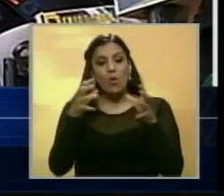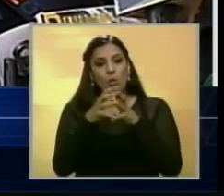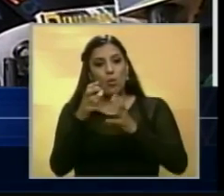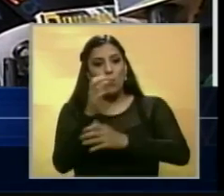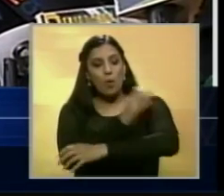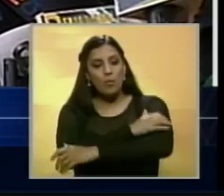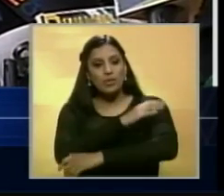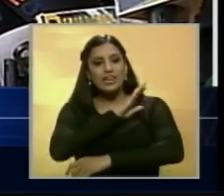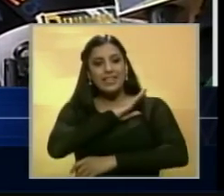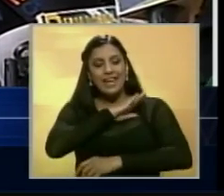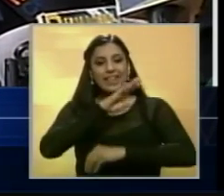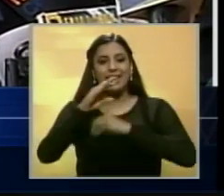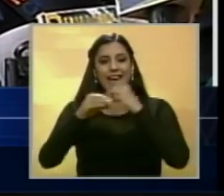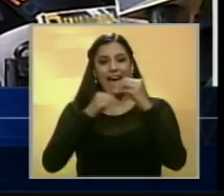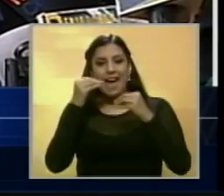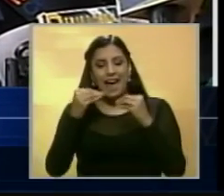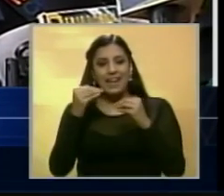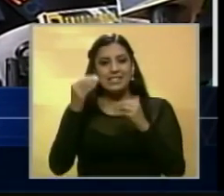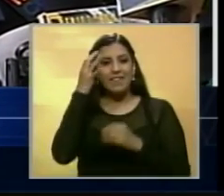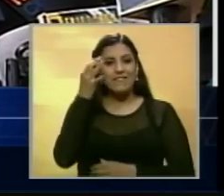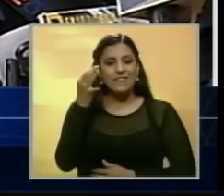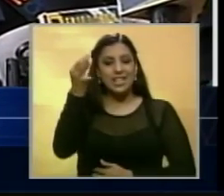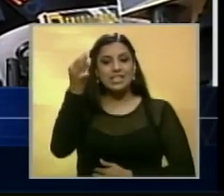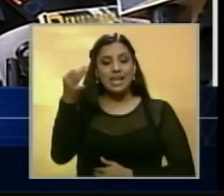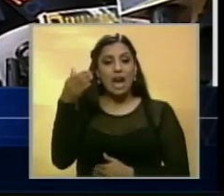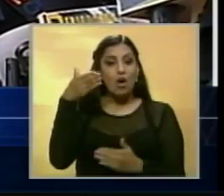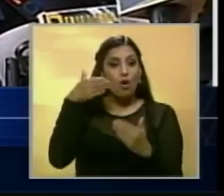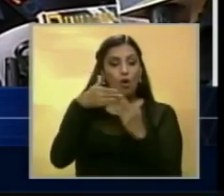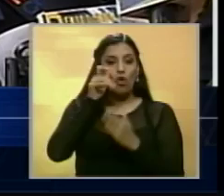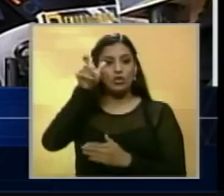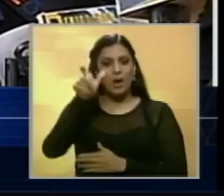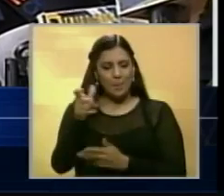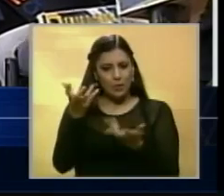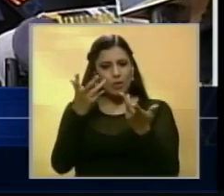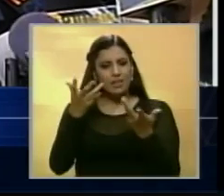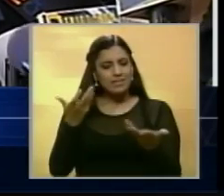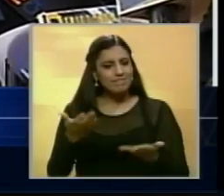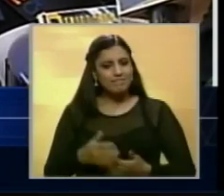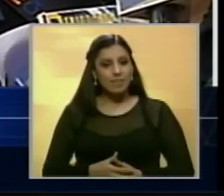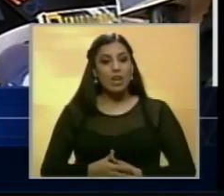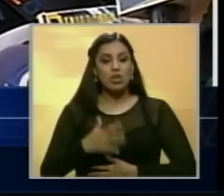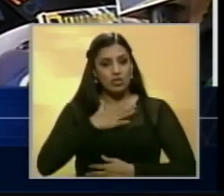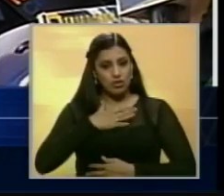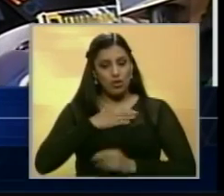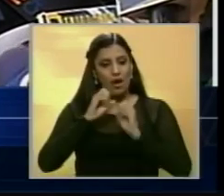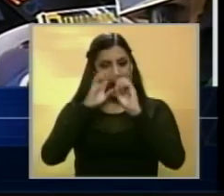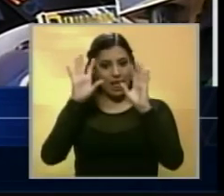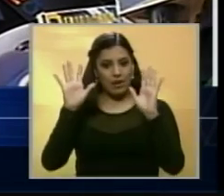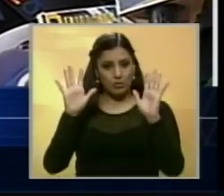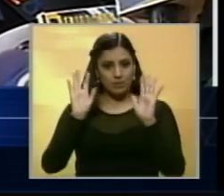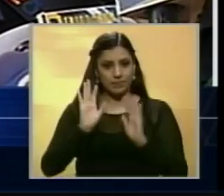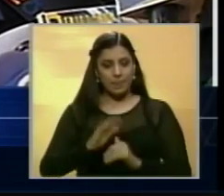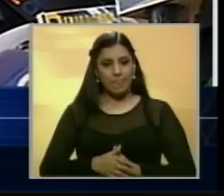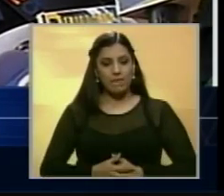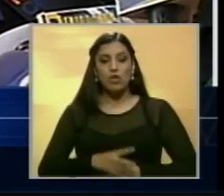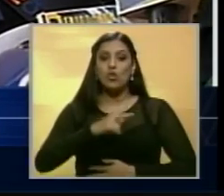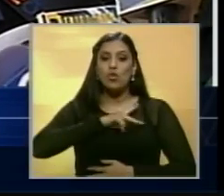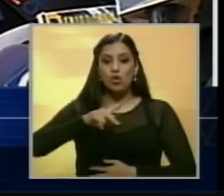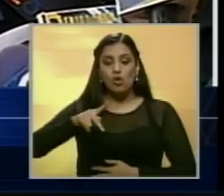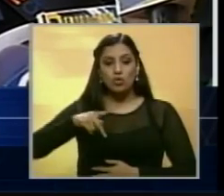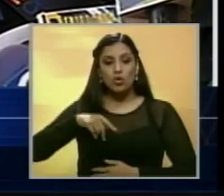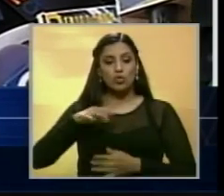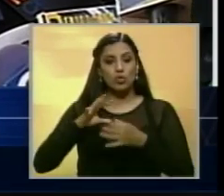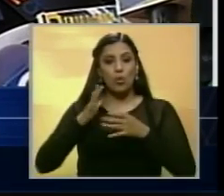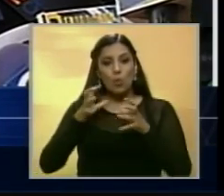opositor va a ejercer acciones en la Fiscalía en contra del general Sabar. ¿Se podría ampliar, por favor? Yo quiero ser muy claro con esto. Nosotros como